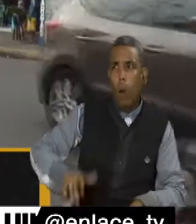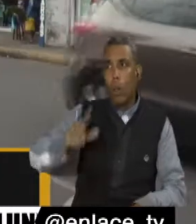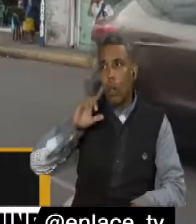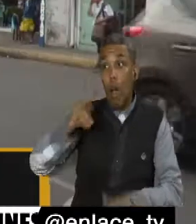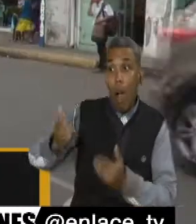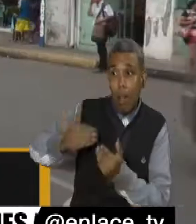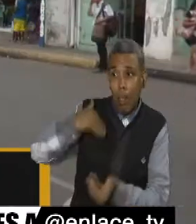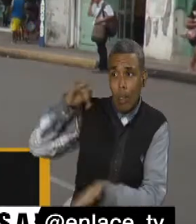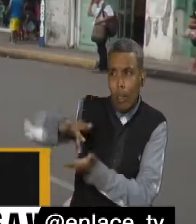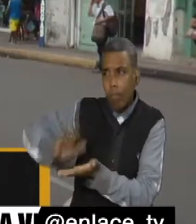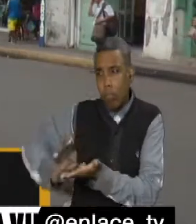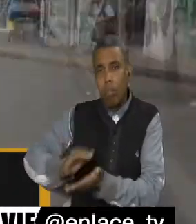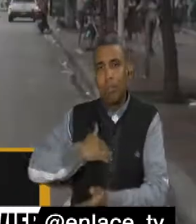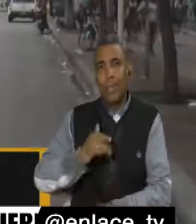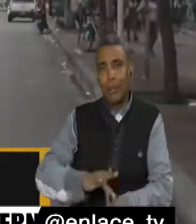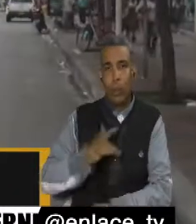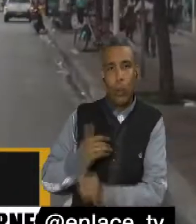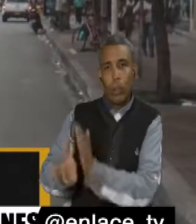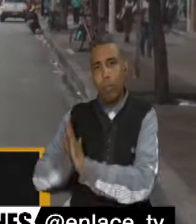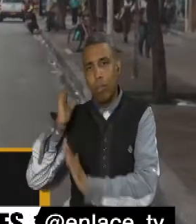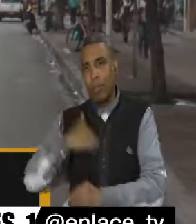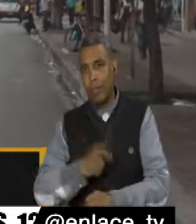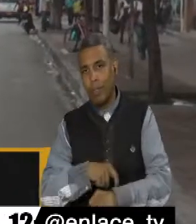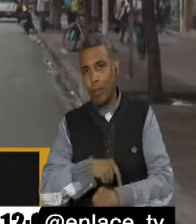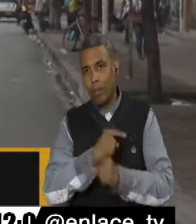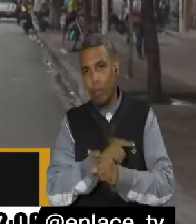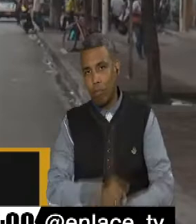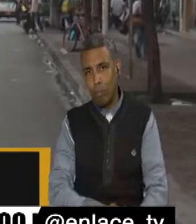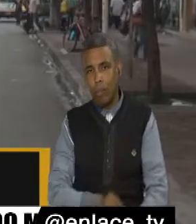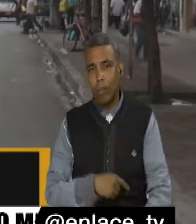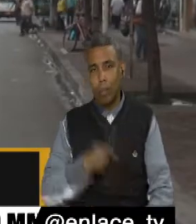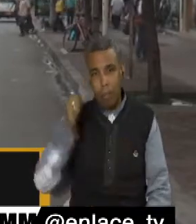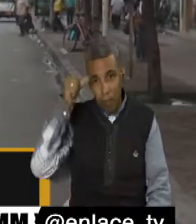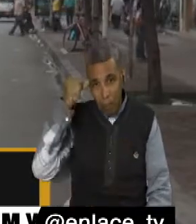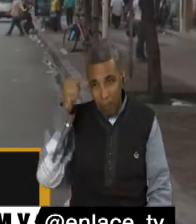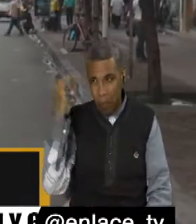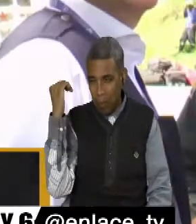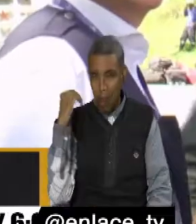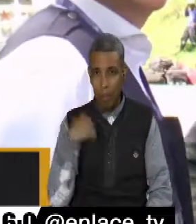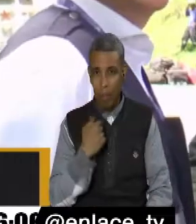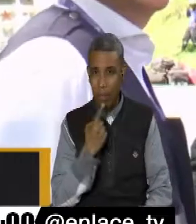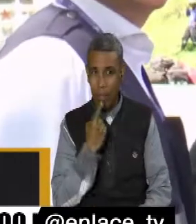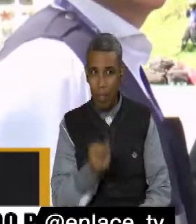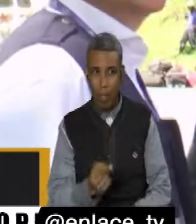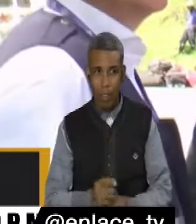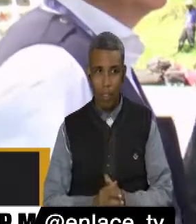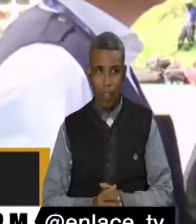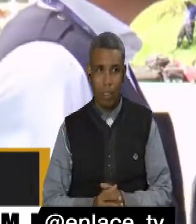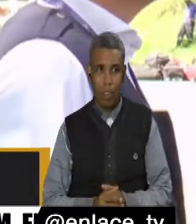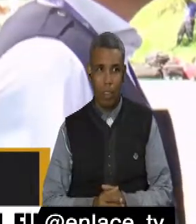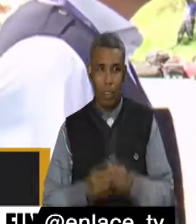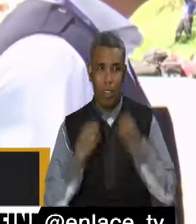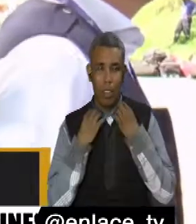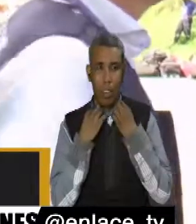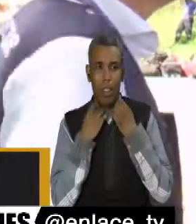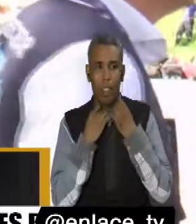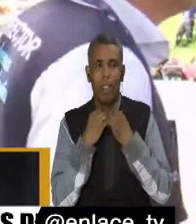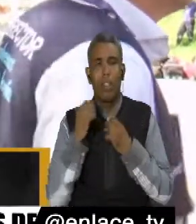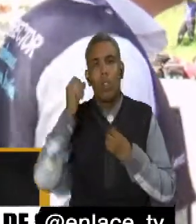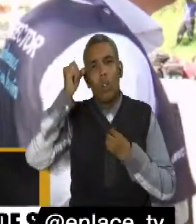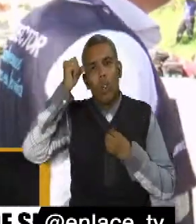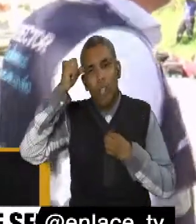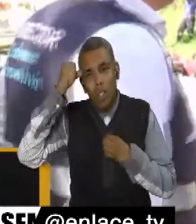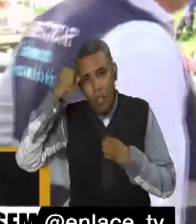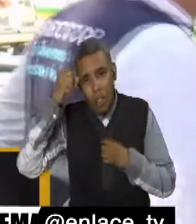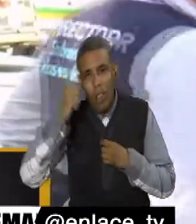que la ciudadanía porteña le brindó durante el tiempo que aquí vivió. A ver, de Barranca Bermeja, la solidaridad y el acompañamiento